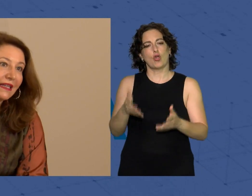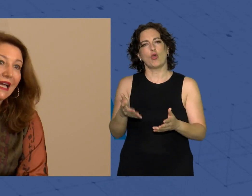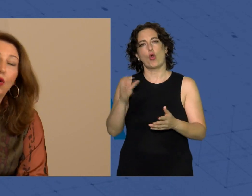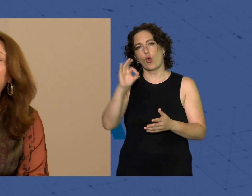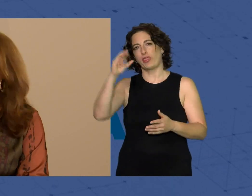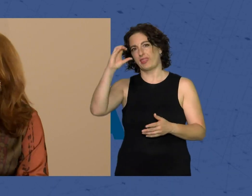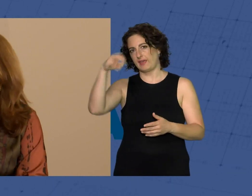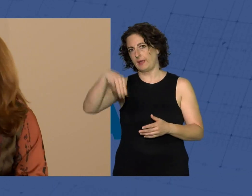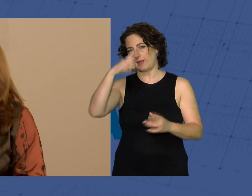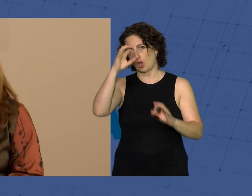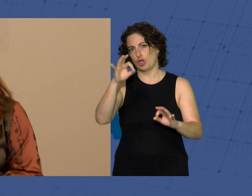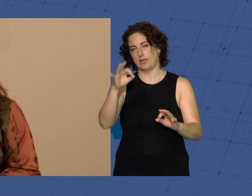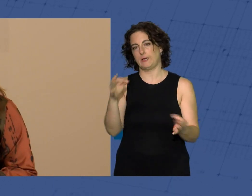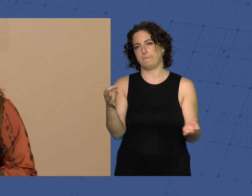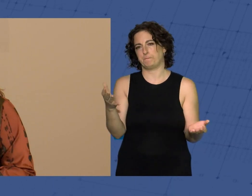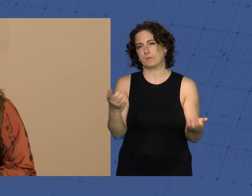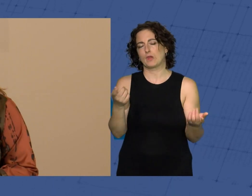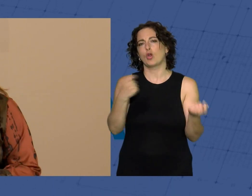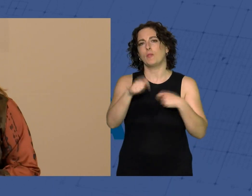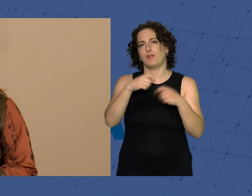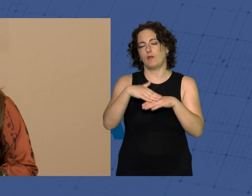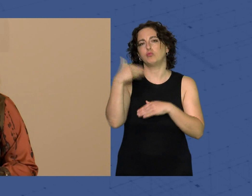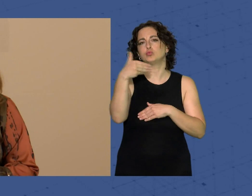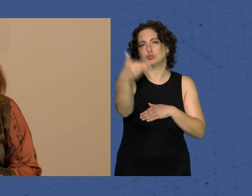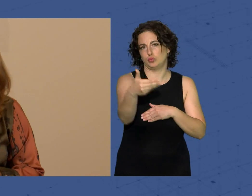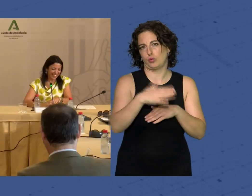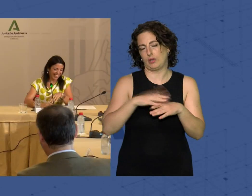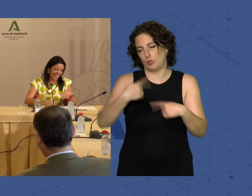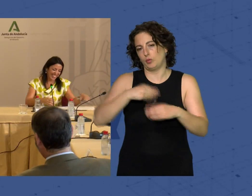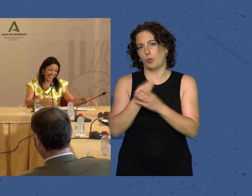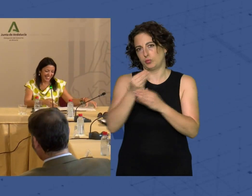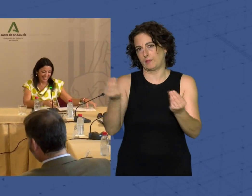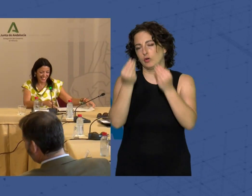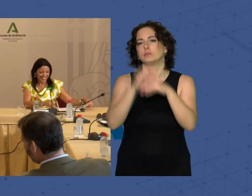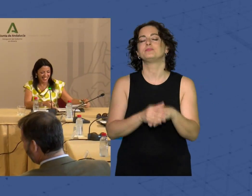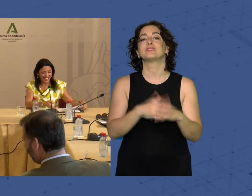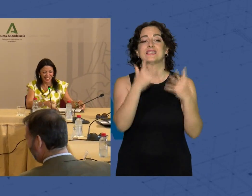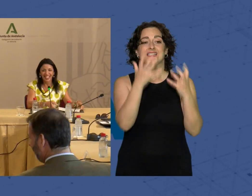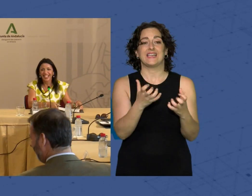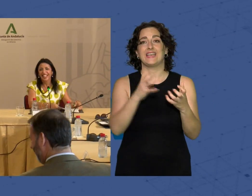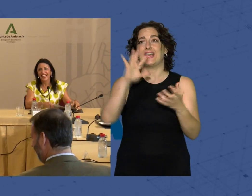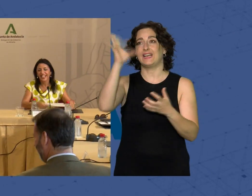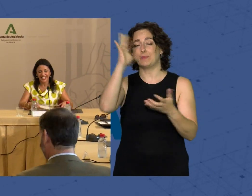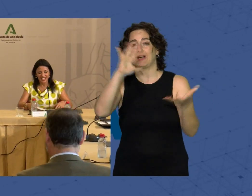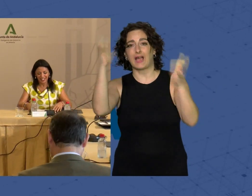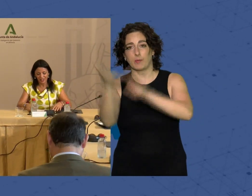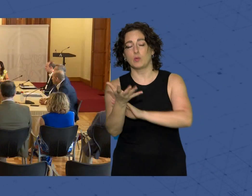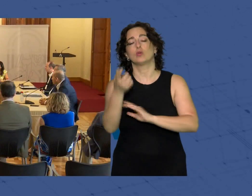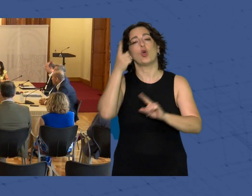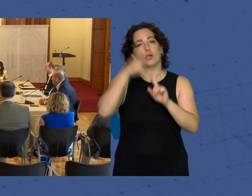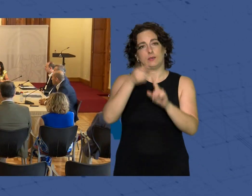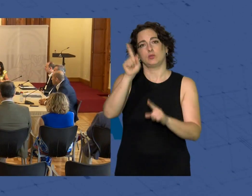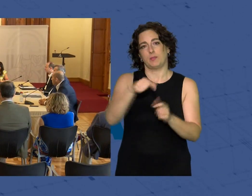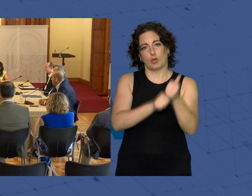que sea lógica y coherente a la comercialización futura de nuestros productos Y la sequía y el cambio climático son otros objetivos